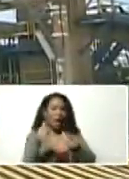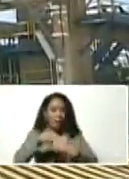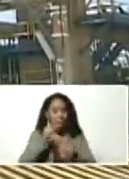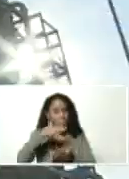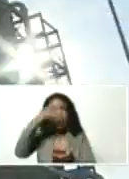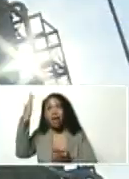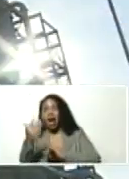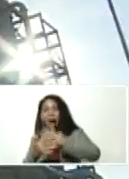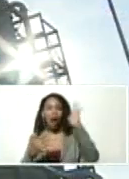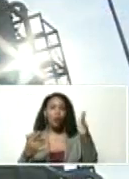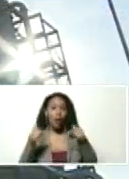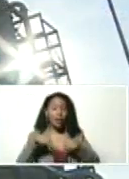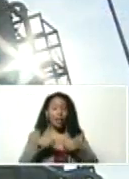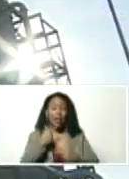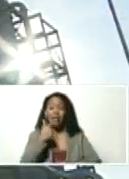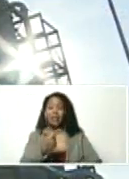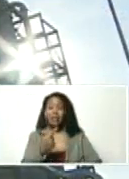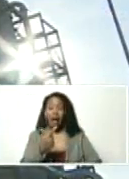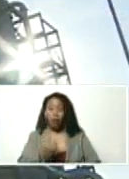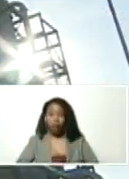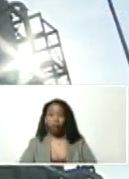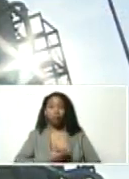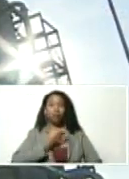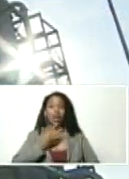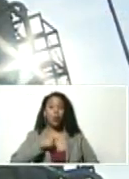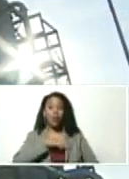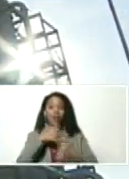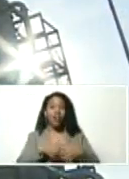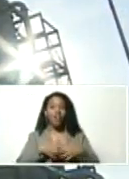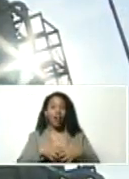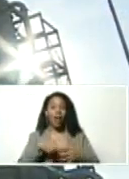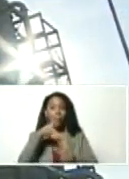milagro que se expresa en el resurgir de nuestra industria